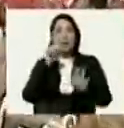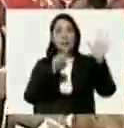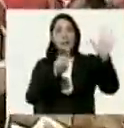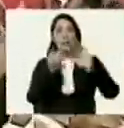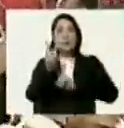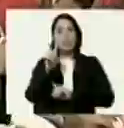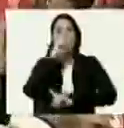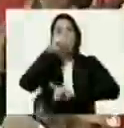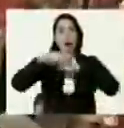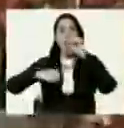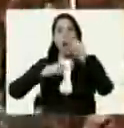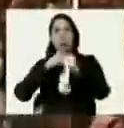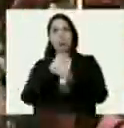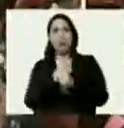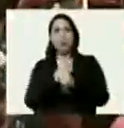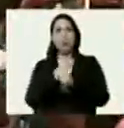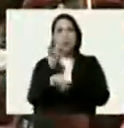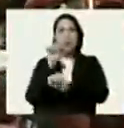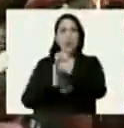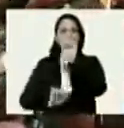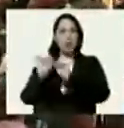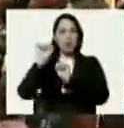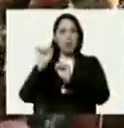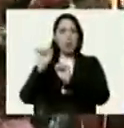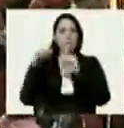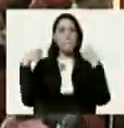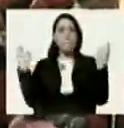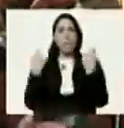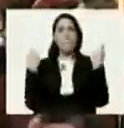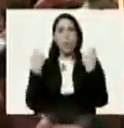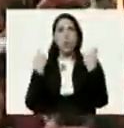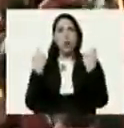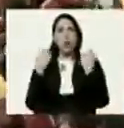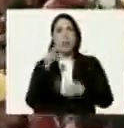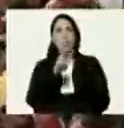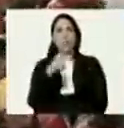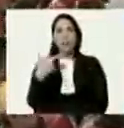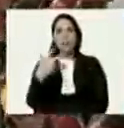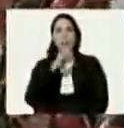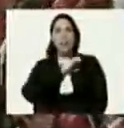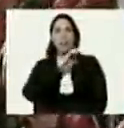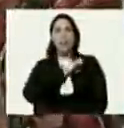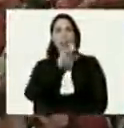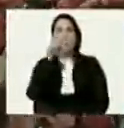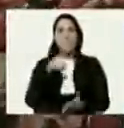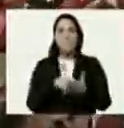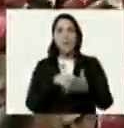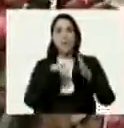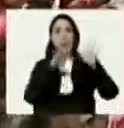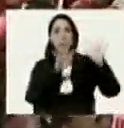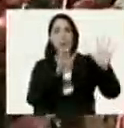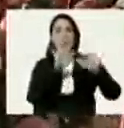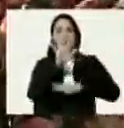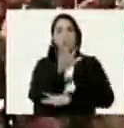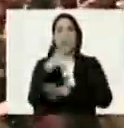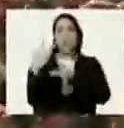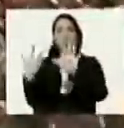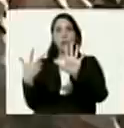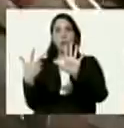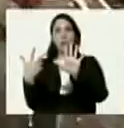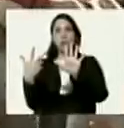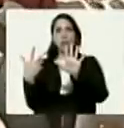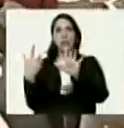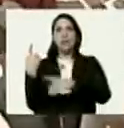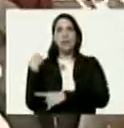años de la rebelión popular, el 23 de enero de 1958.